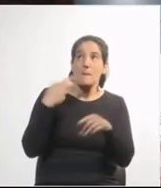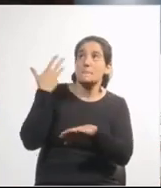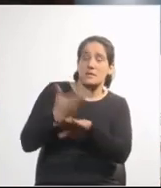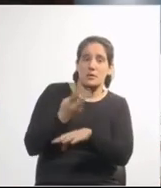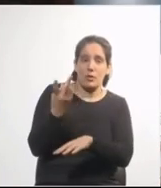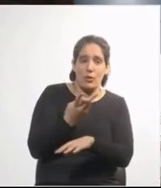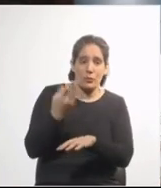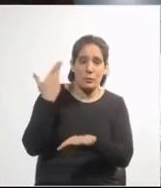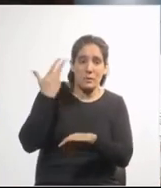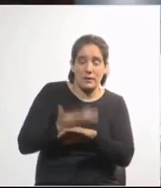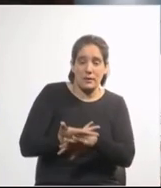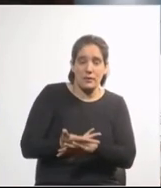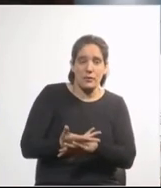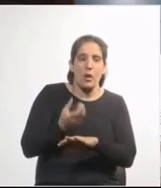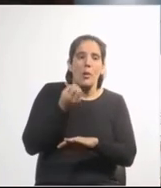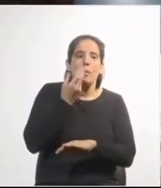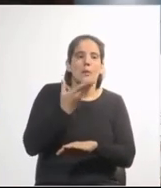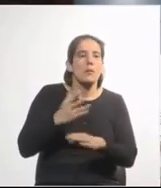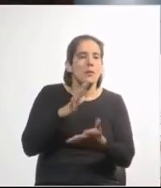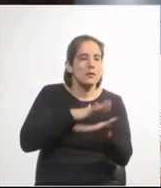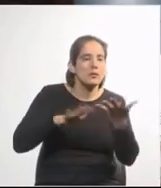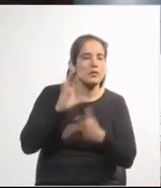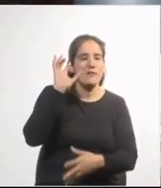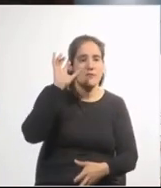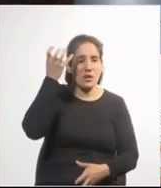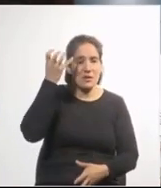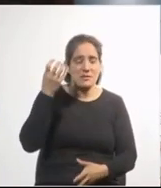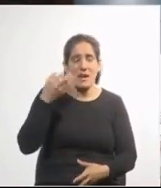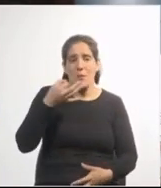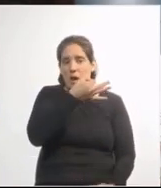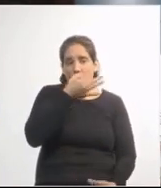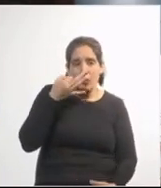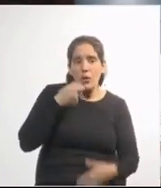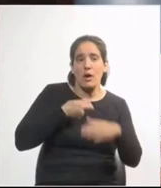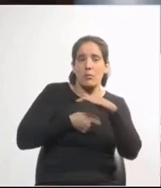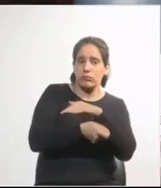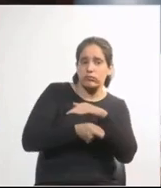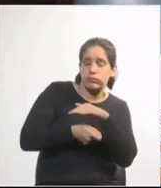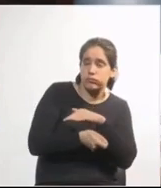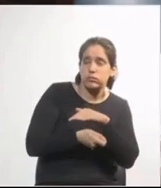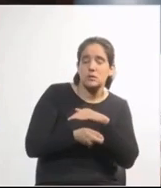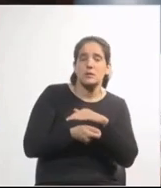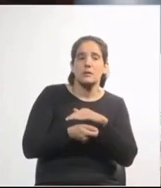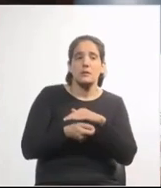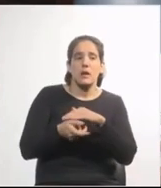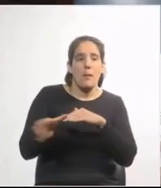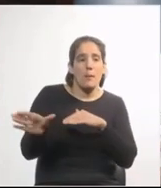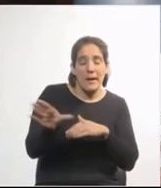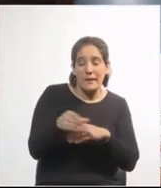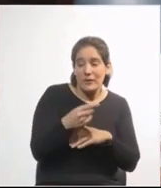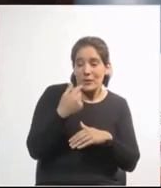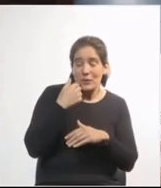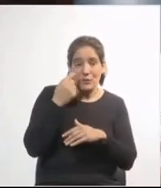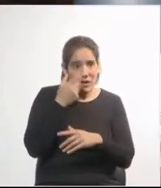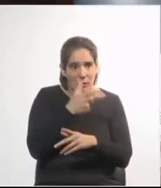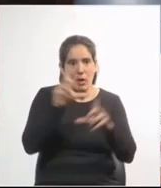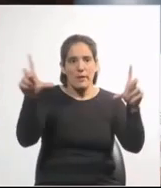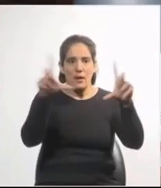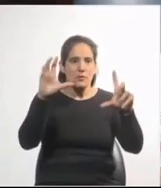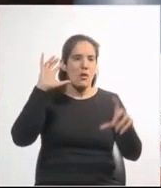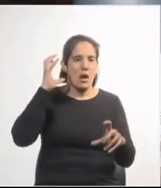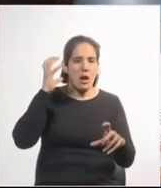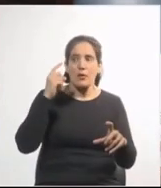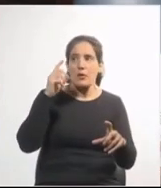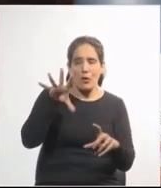El incremento de las situaciones de violencia, del crimen organizado, la aparición de casos de corrupción que han tenido y tienen amplia repercusión en la prensa,